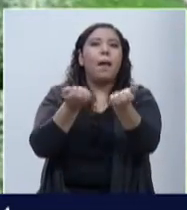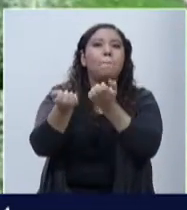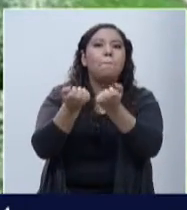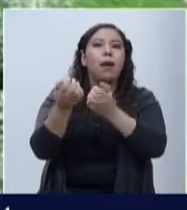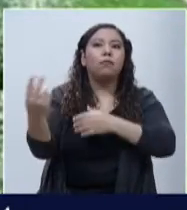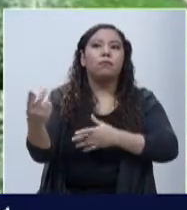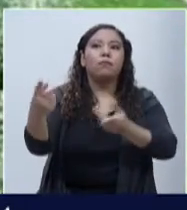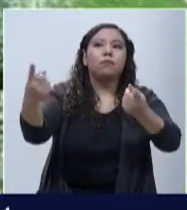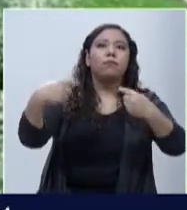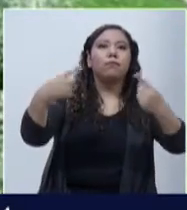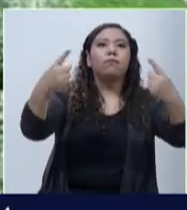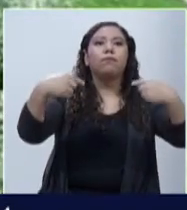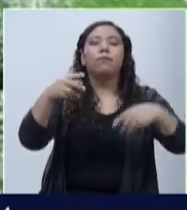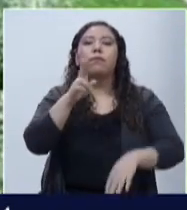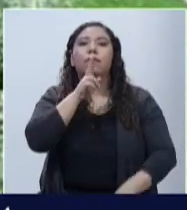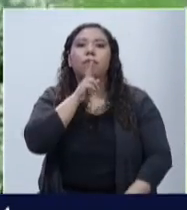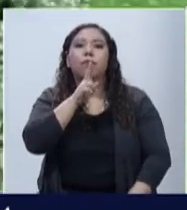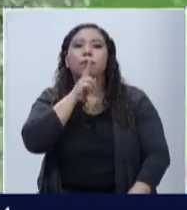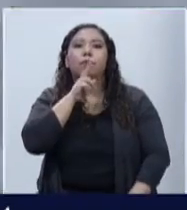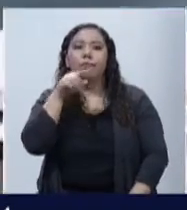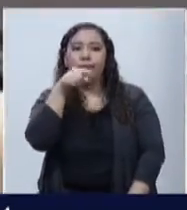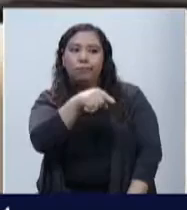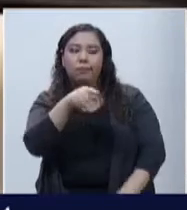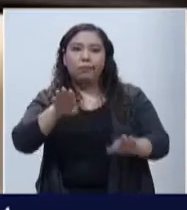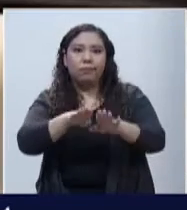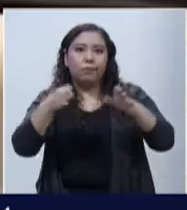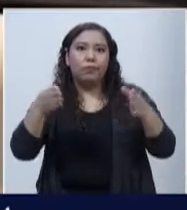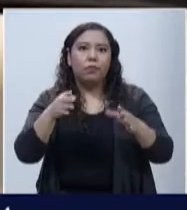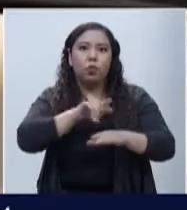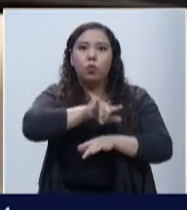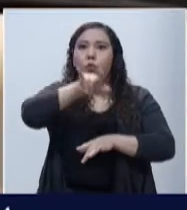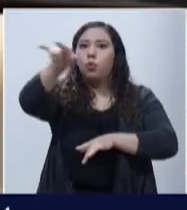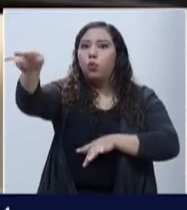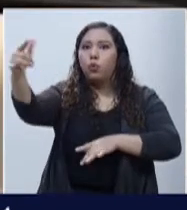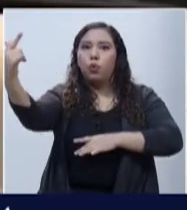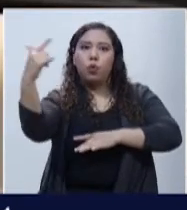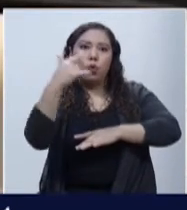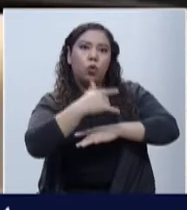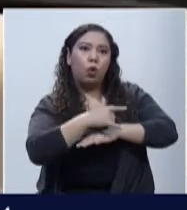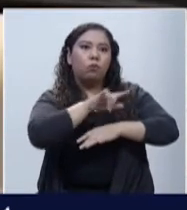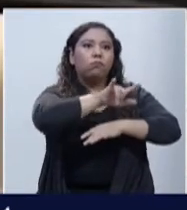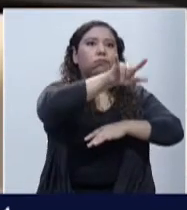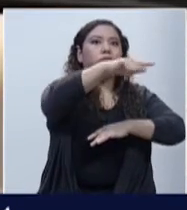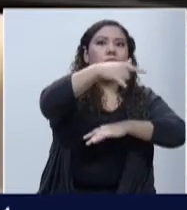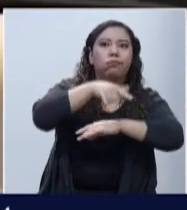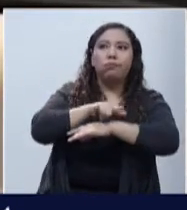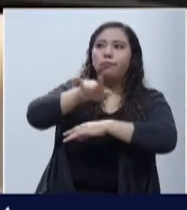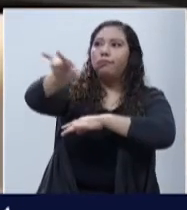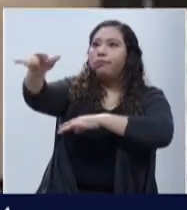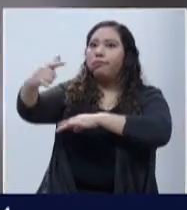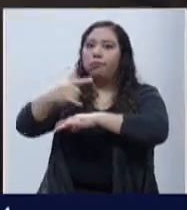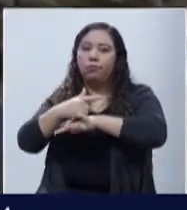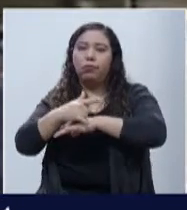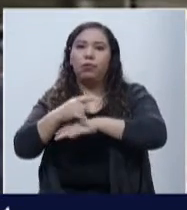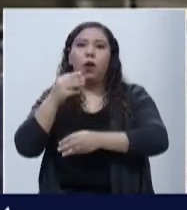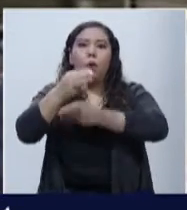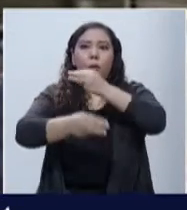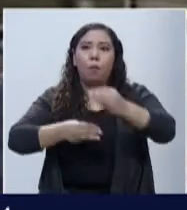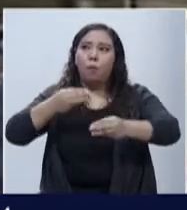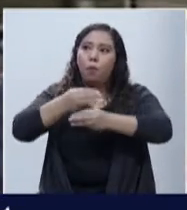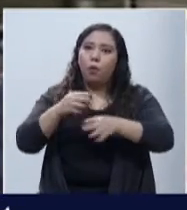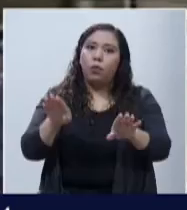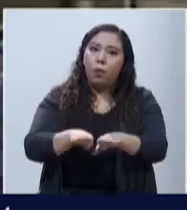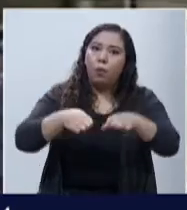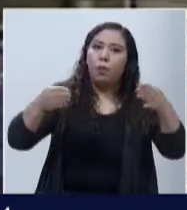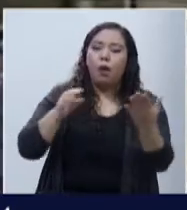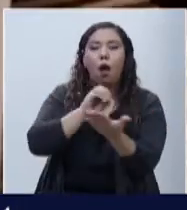ampliar la oferta aérea abriendo más y nuevas rutas en la moderna terminal que abre sus puertas al mundo el próximo